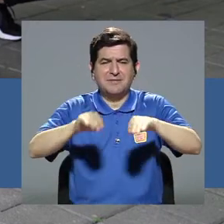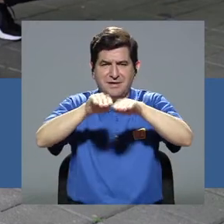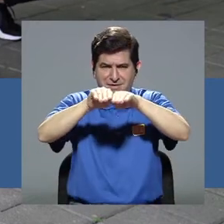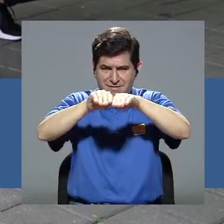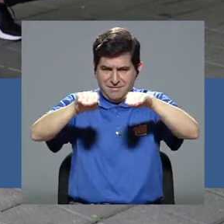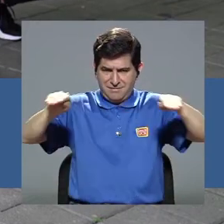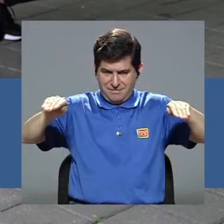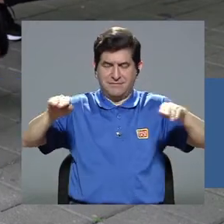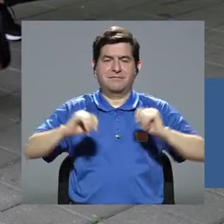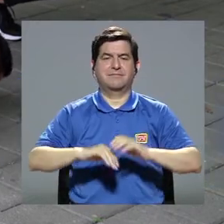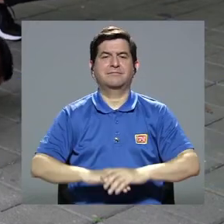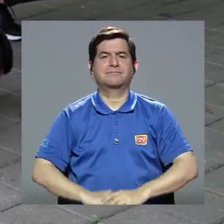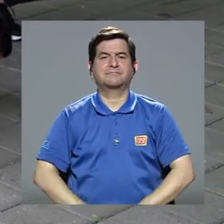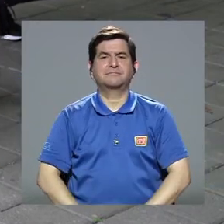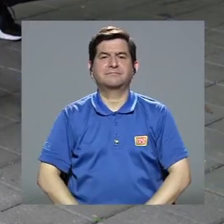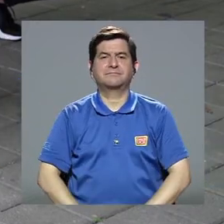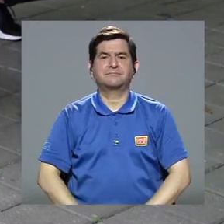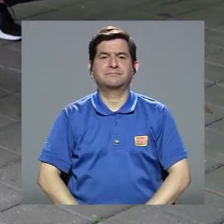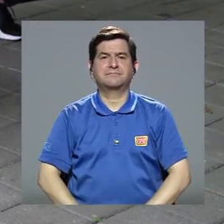línea lo más posible.